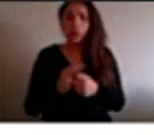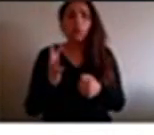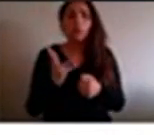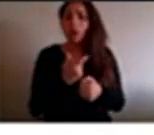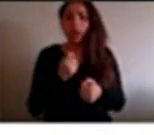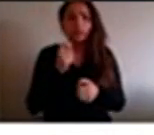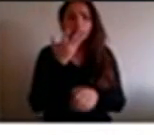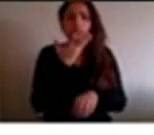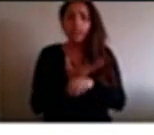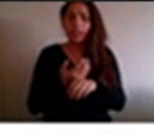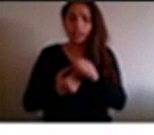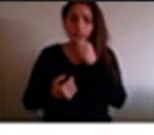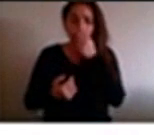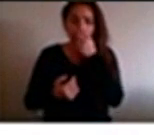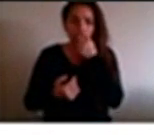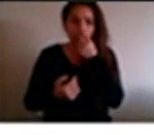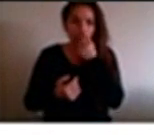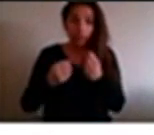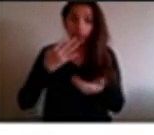distribuido? Estas